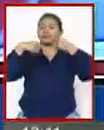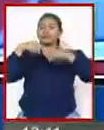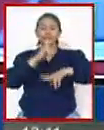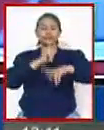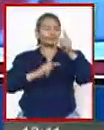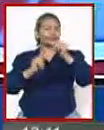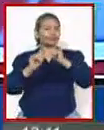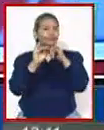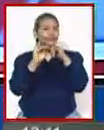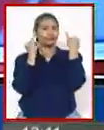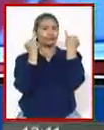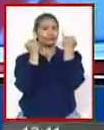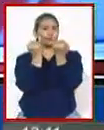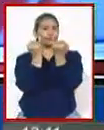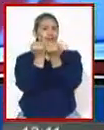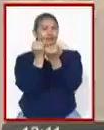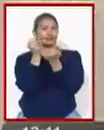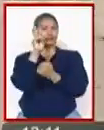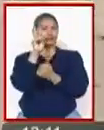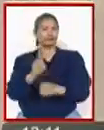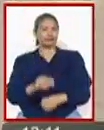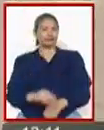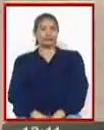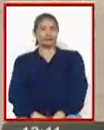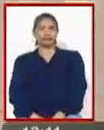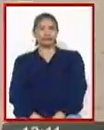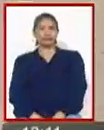vecinos y la institución Verde Olivo.